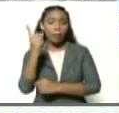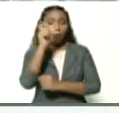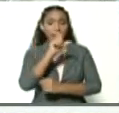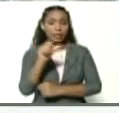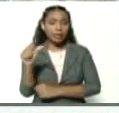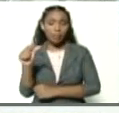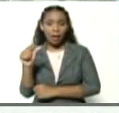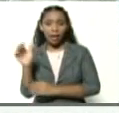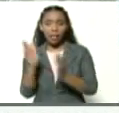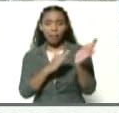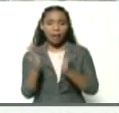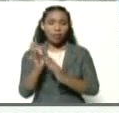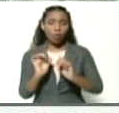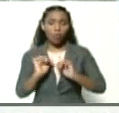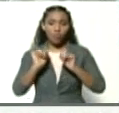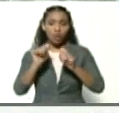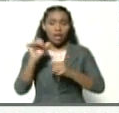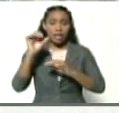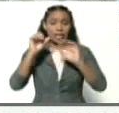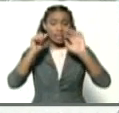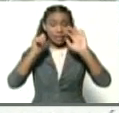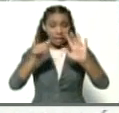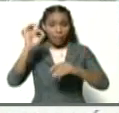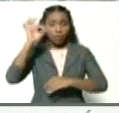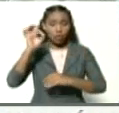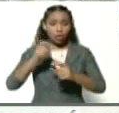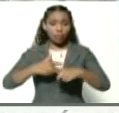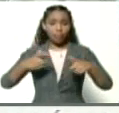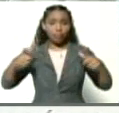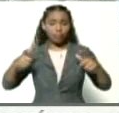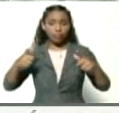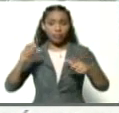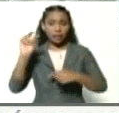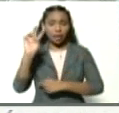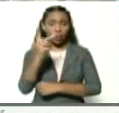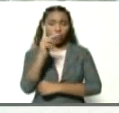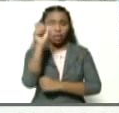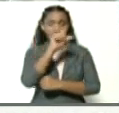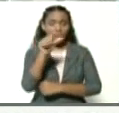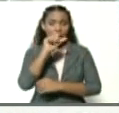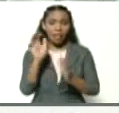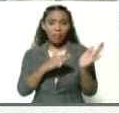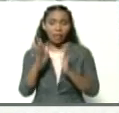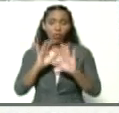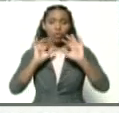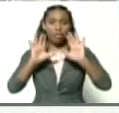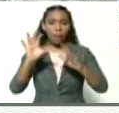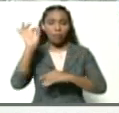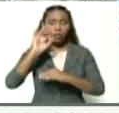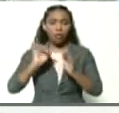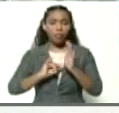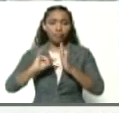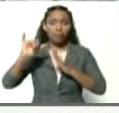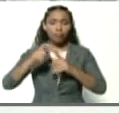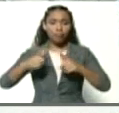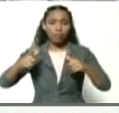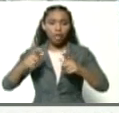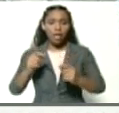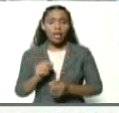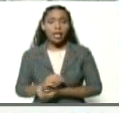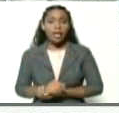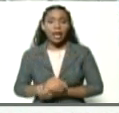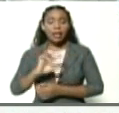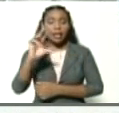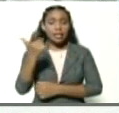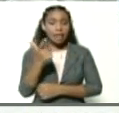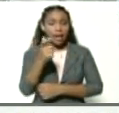aumentó 6%. La segunda semana de marzo aumentó 10%. La tercera semana de